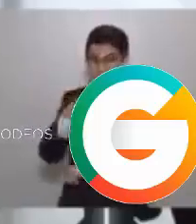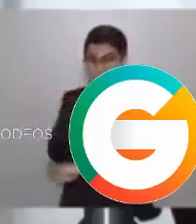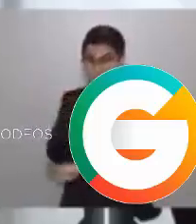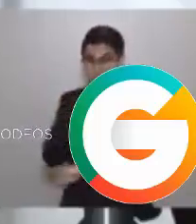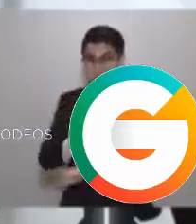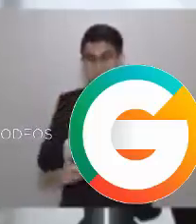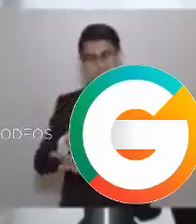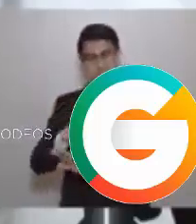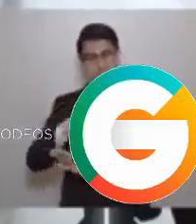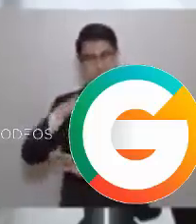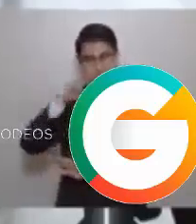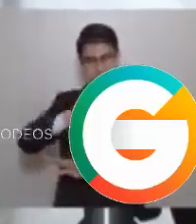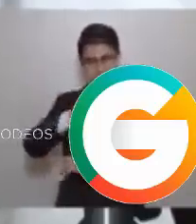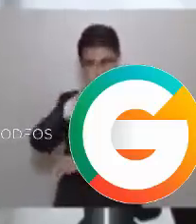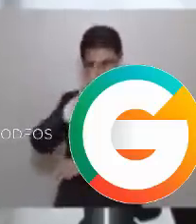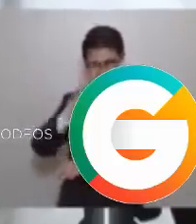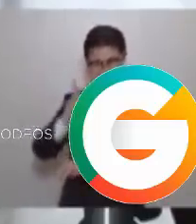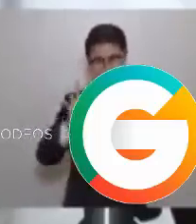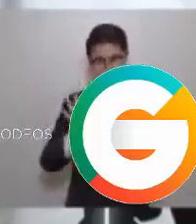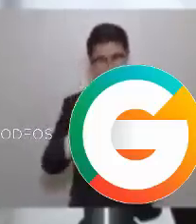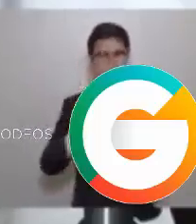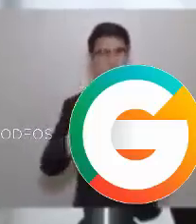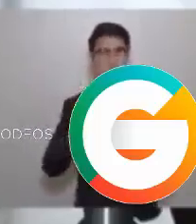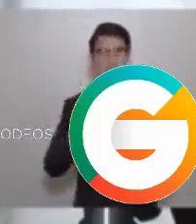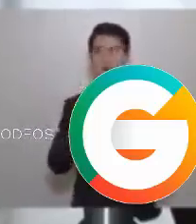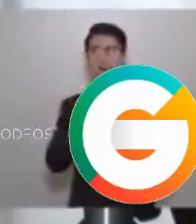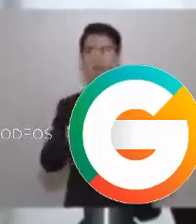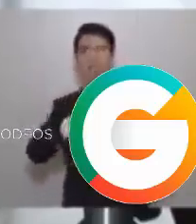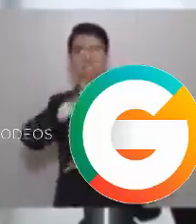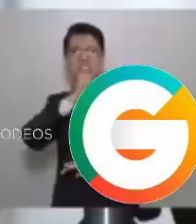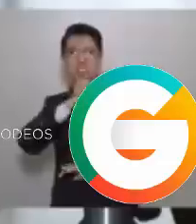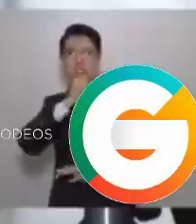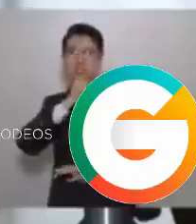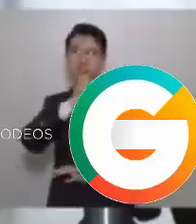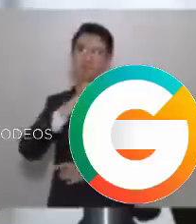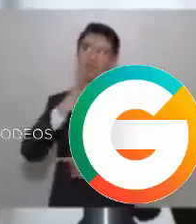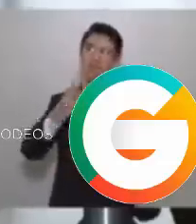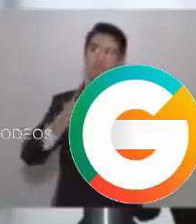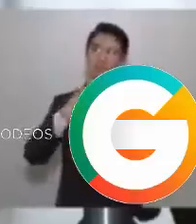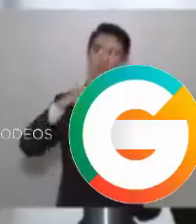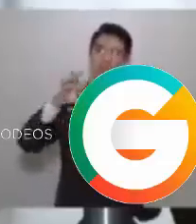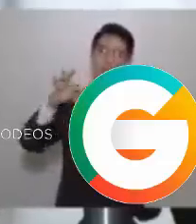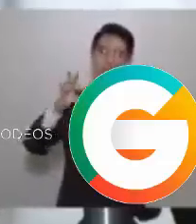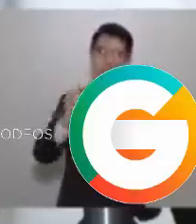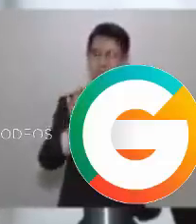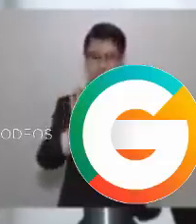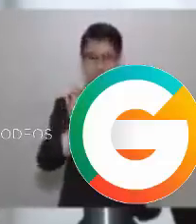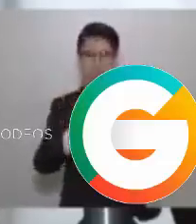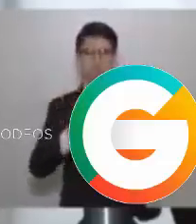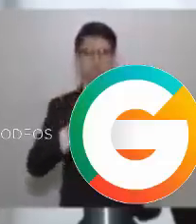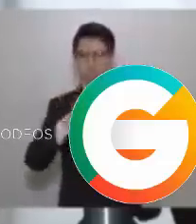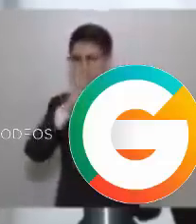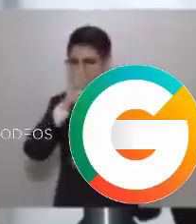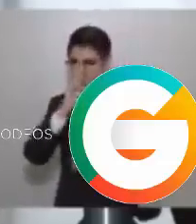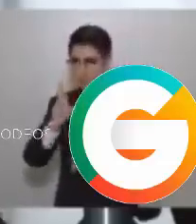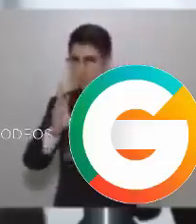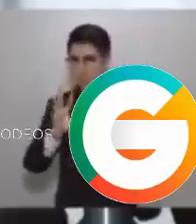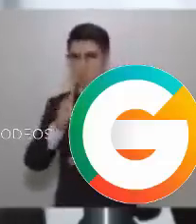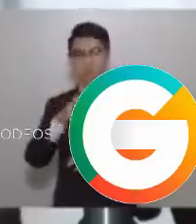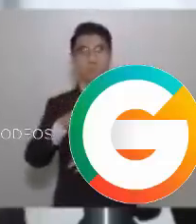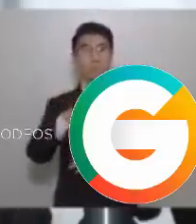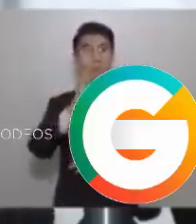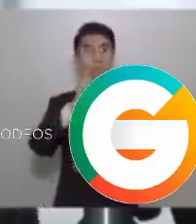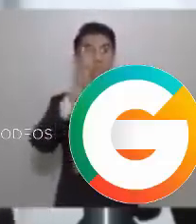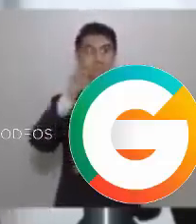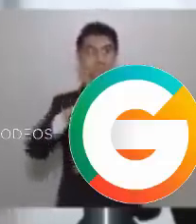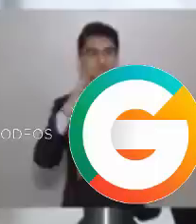sin pretender afectar la memoria del mismo, y de acuerdo a la información de las autoridades que participan en la mesa de seguridad y que cuentan con áreas de inteligencia, nos